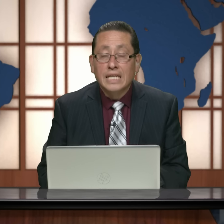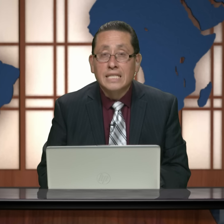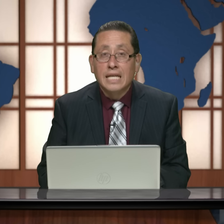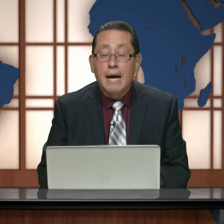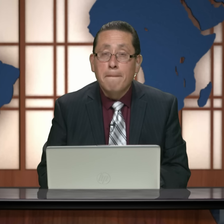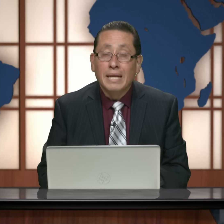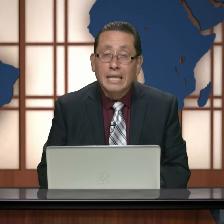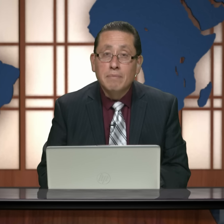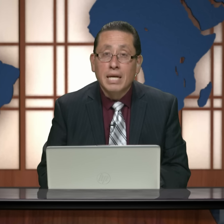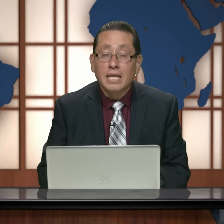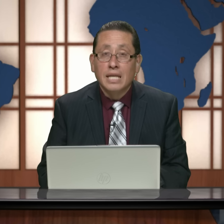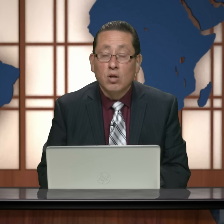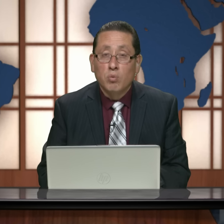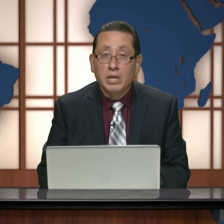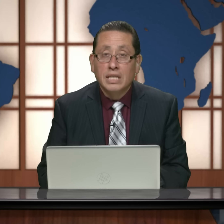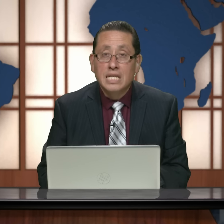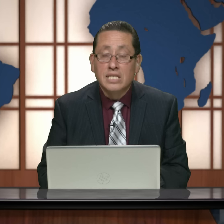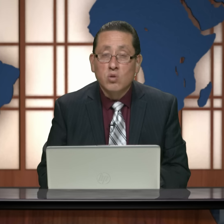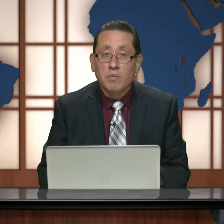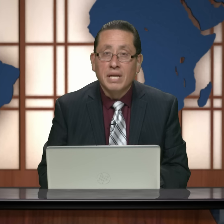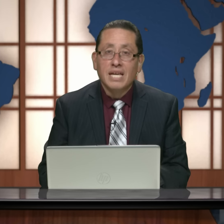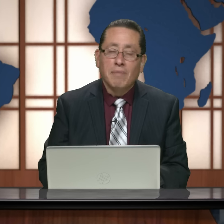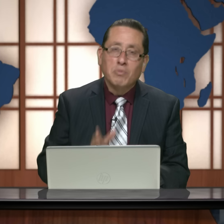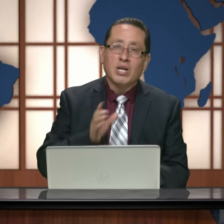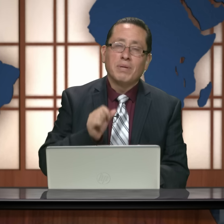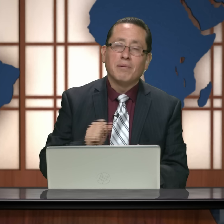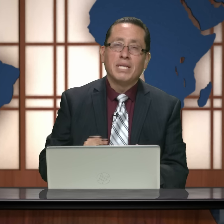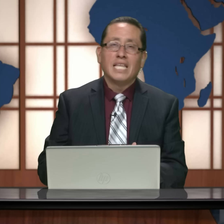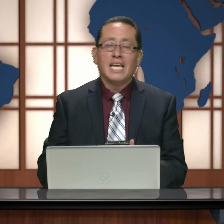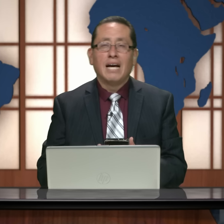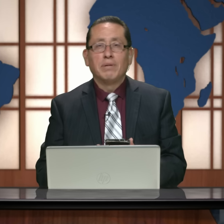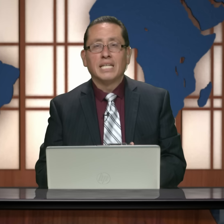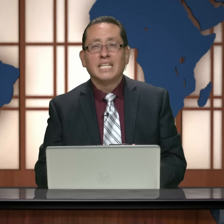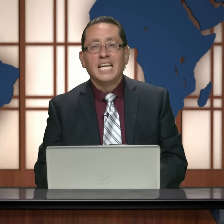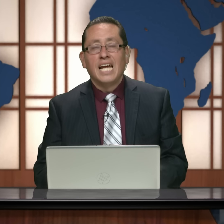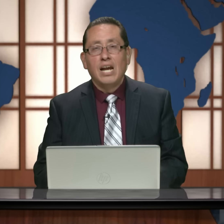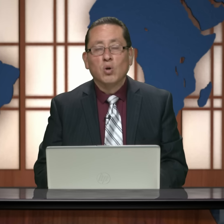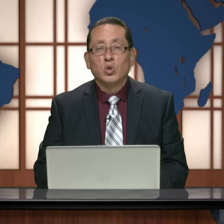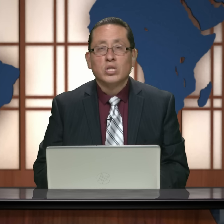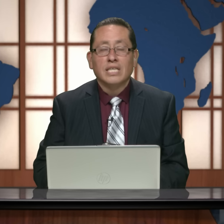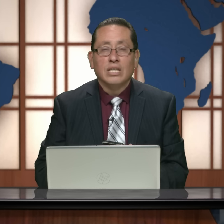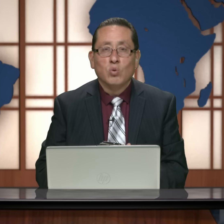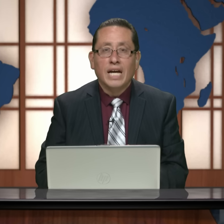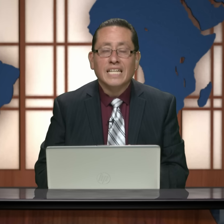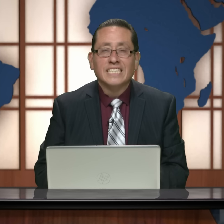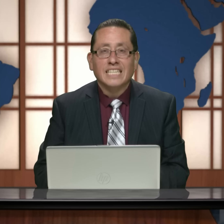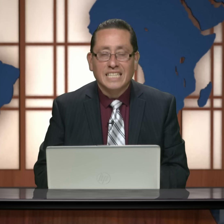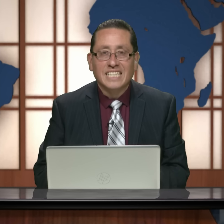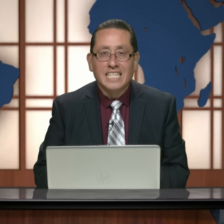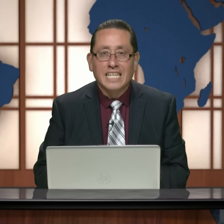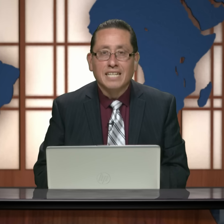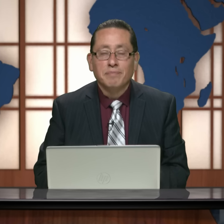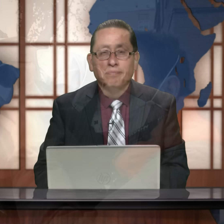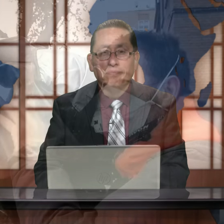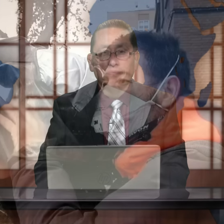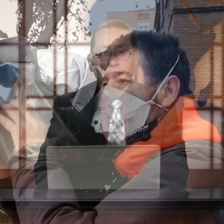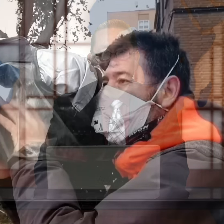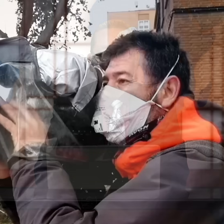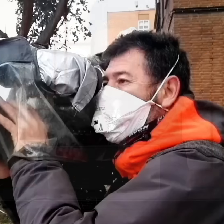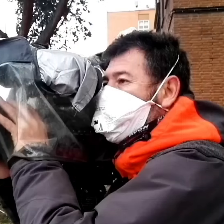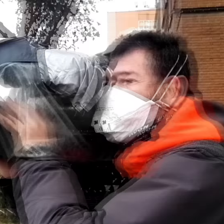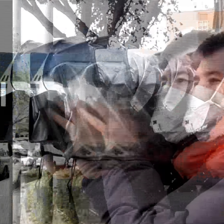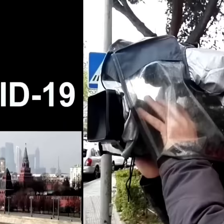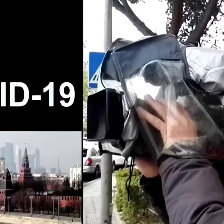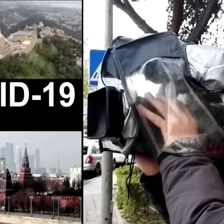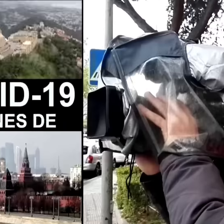de esta pandemia del COVID-19. Vamos rápidamente a ver los titulares de este día.